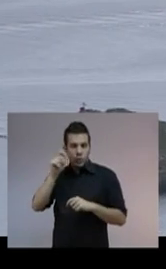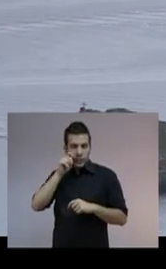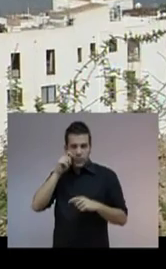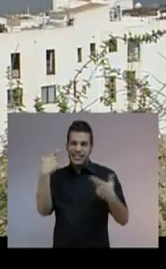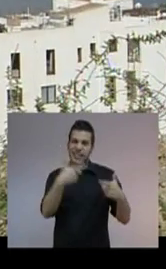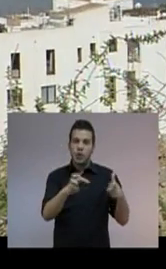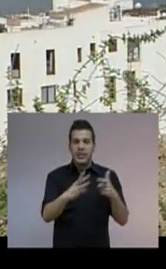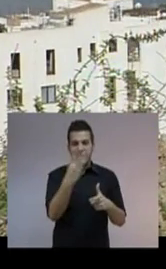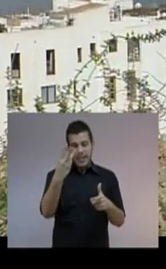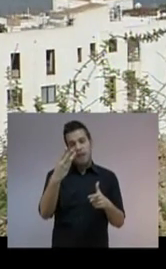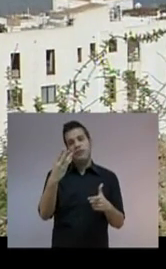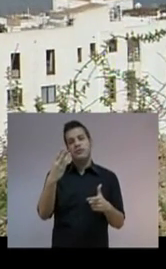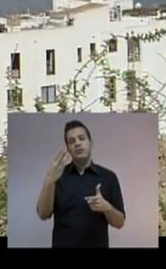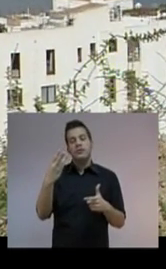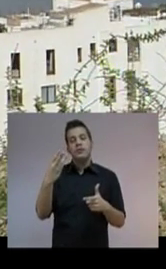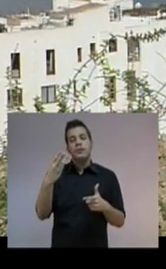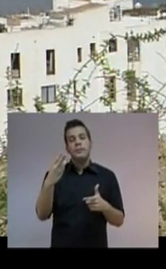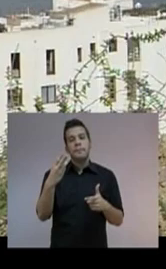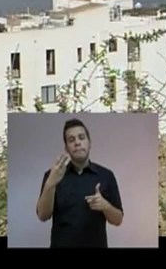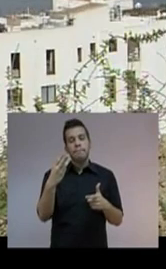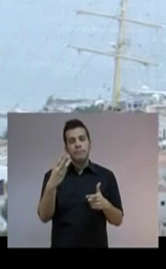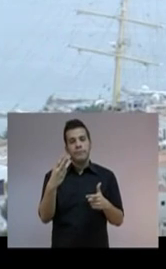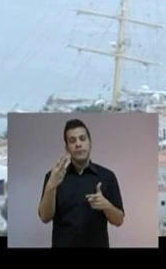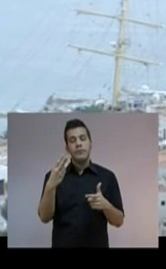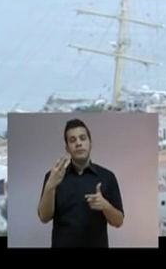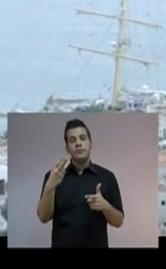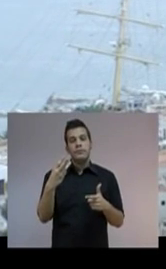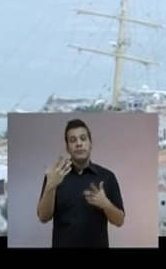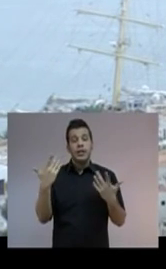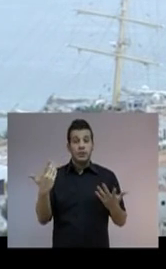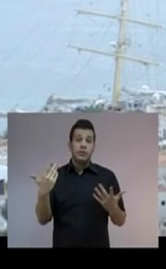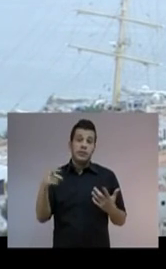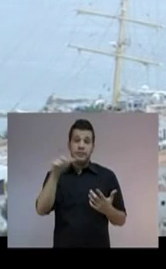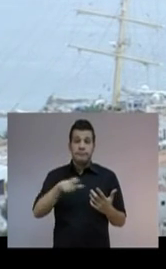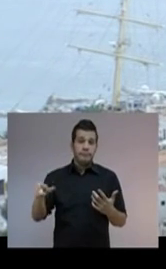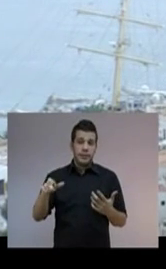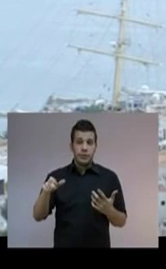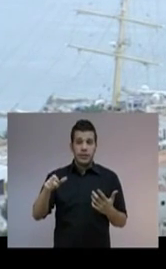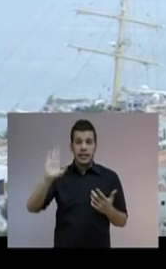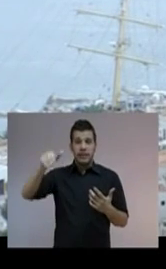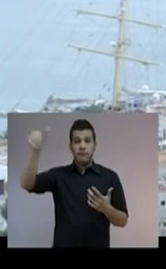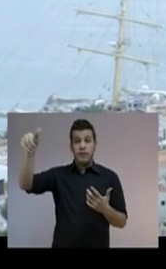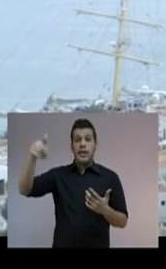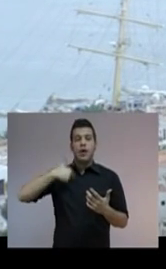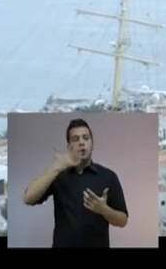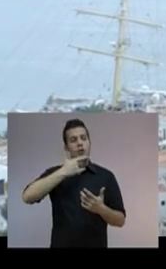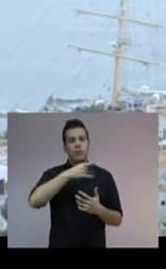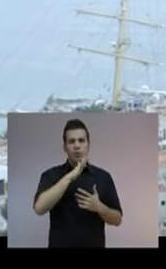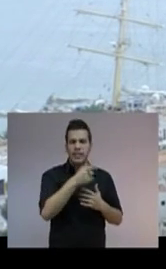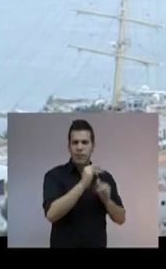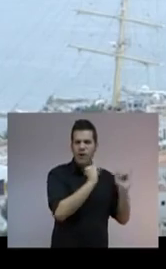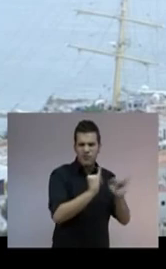Y digamos que tiene una imagen internacional de movida nocturna, discotecas,